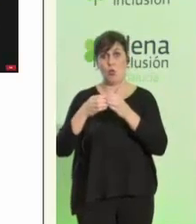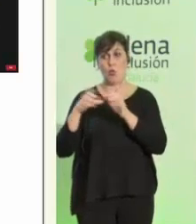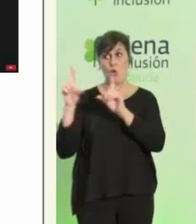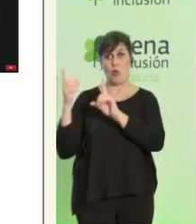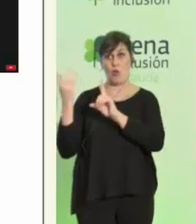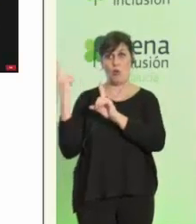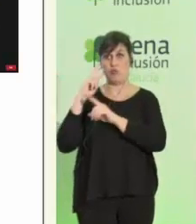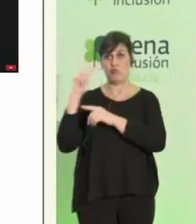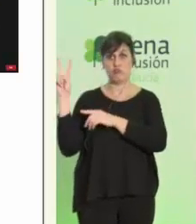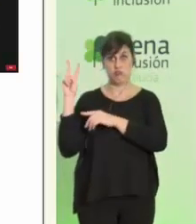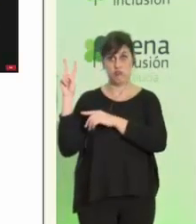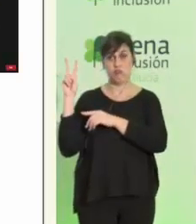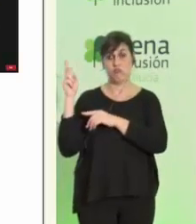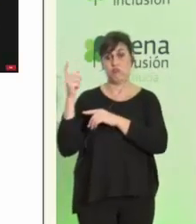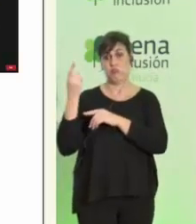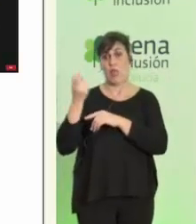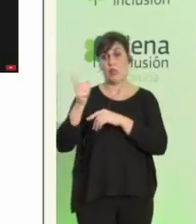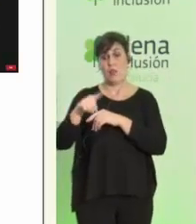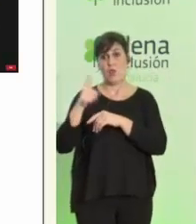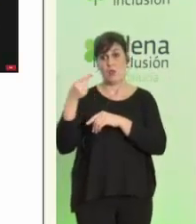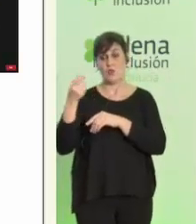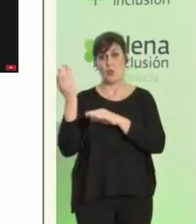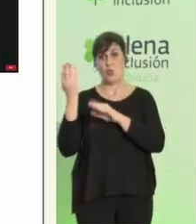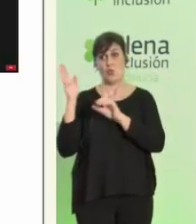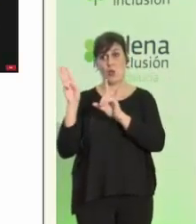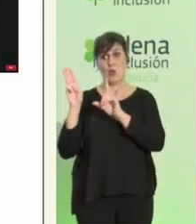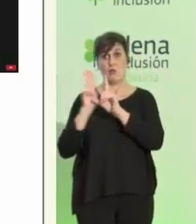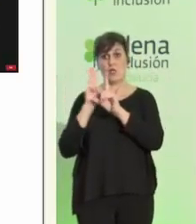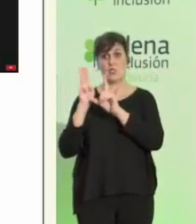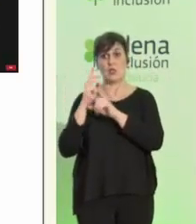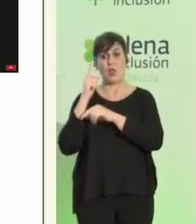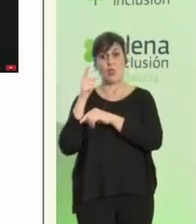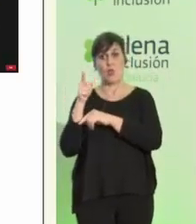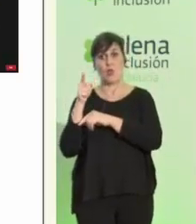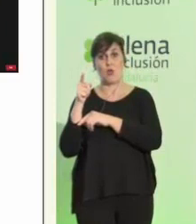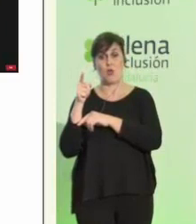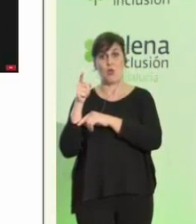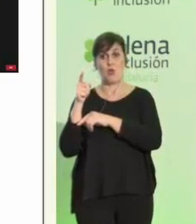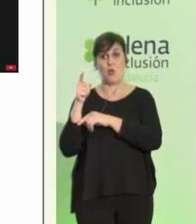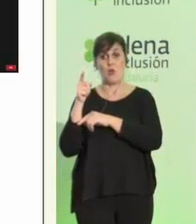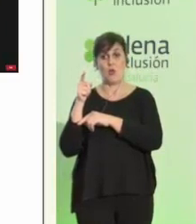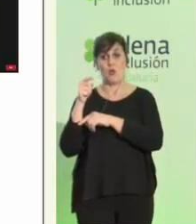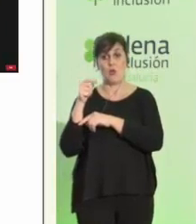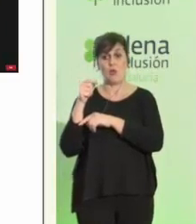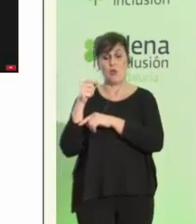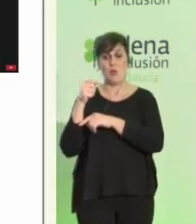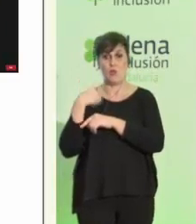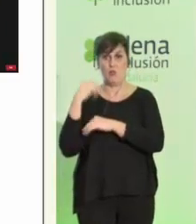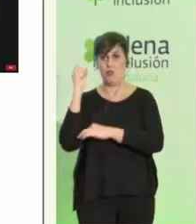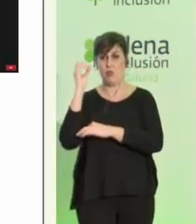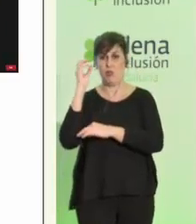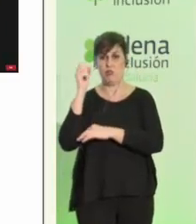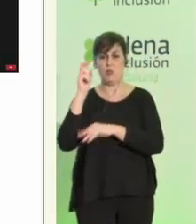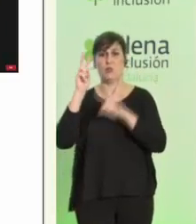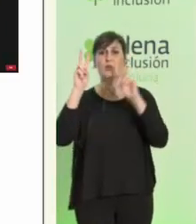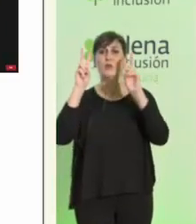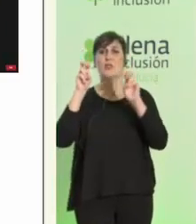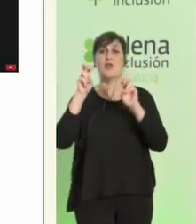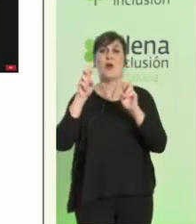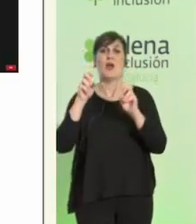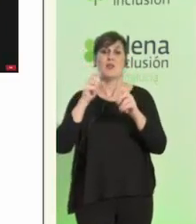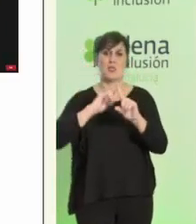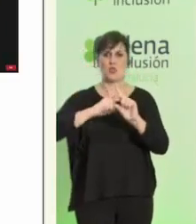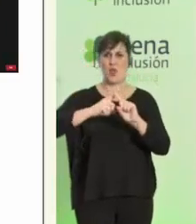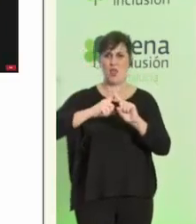también en una presentación en el que hablé sobre sexualidad. Es un tema que no se trata